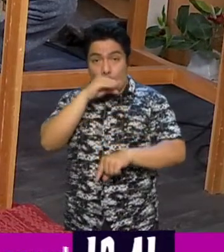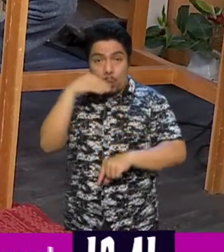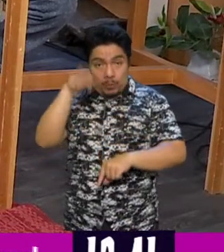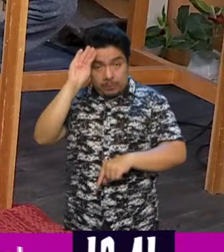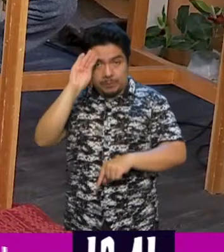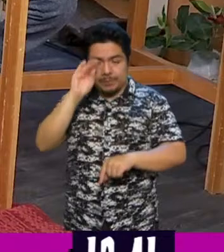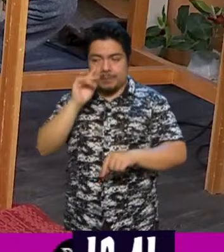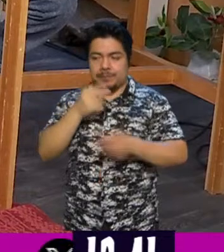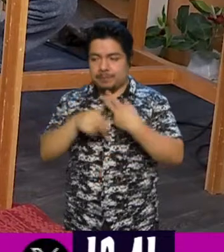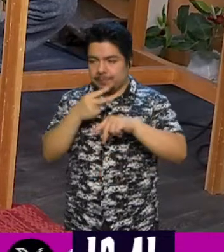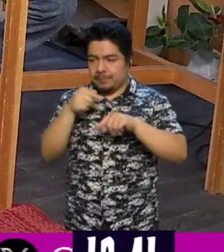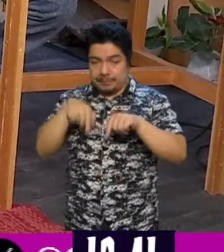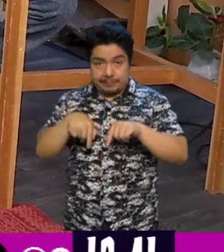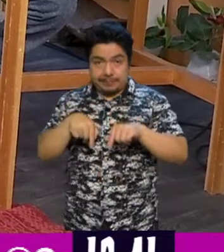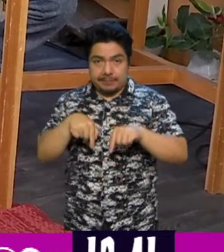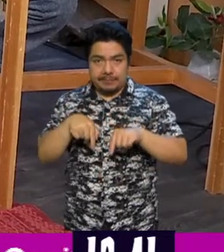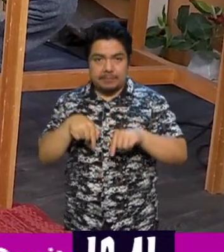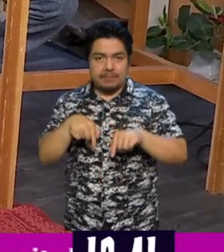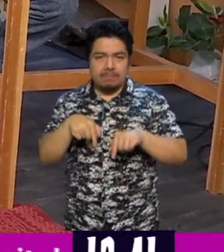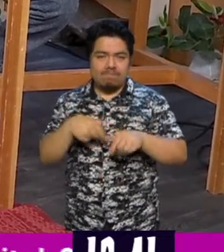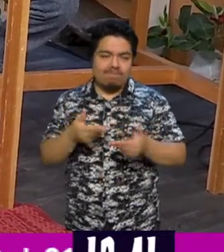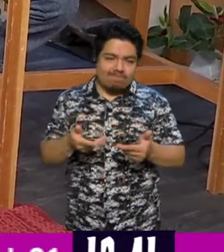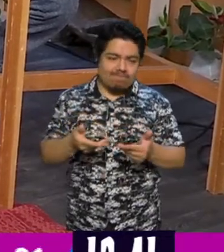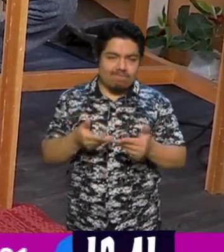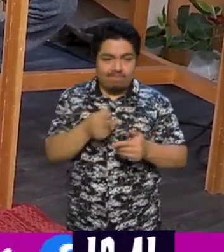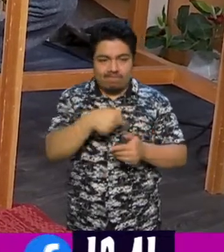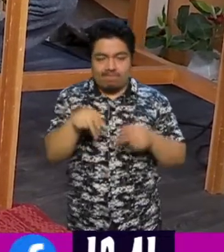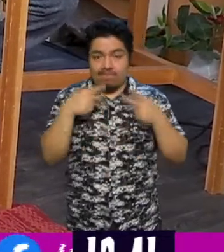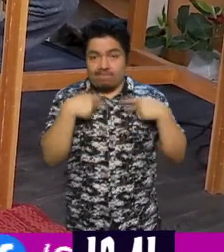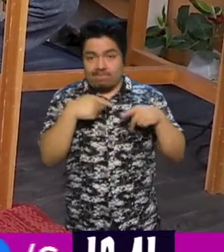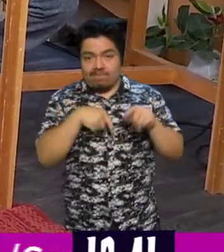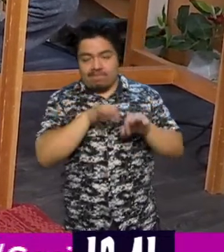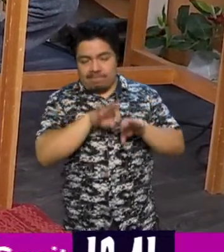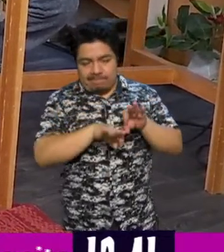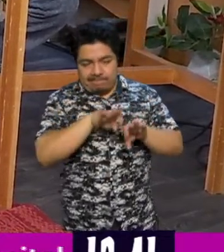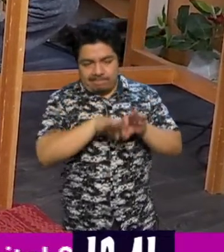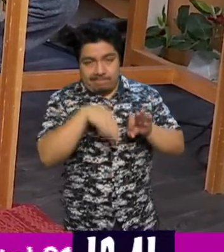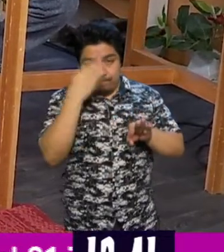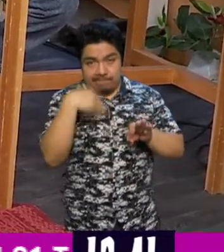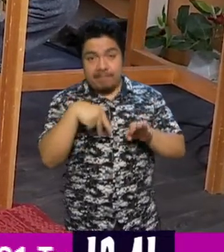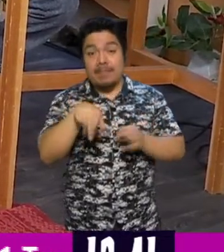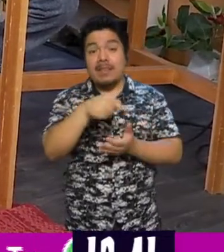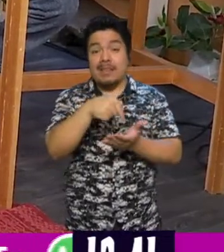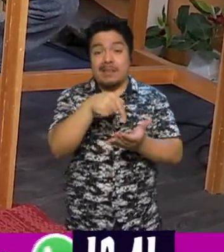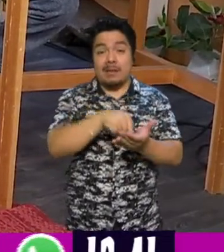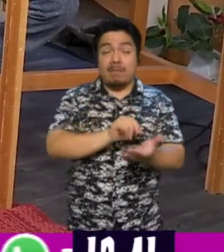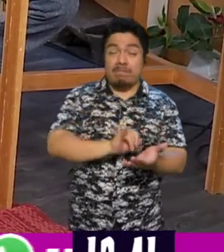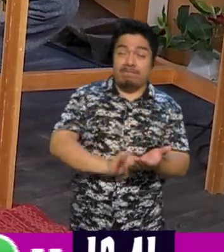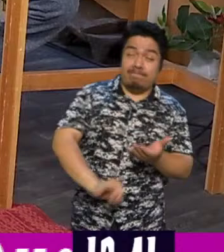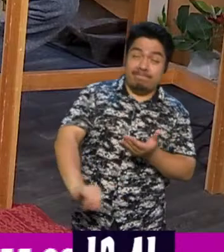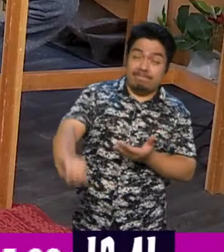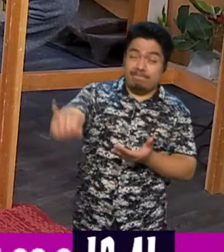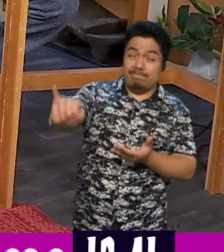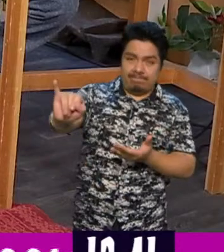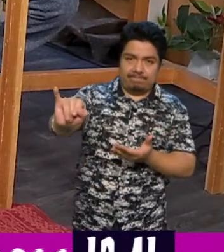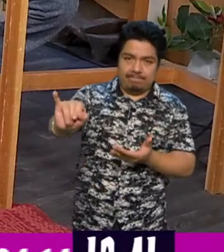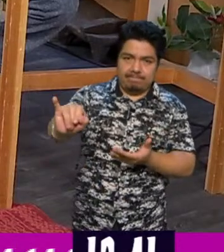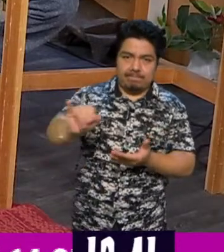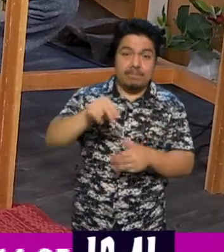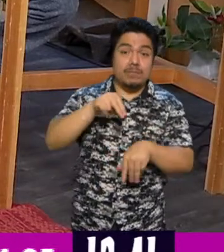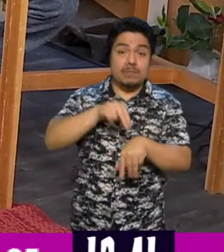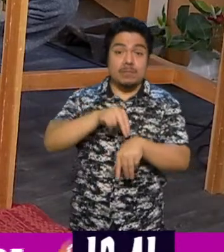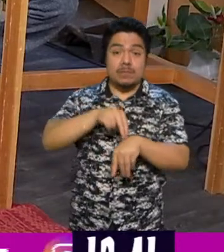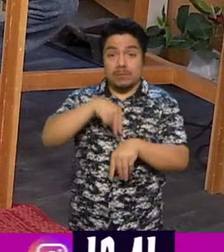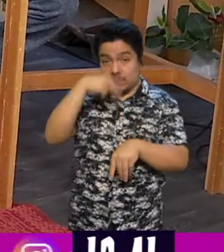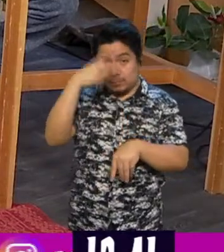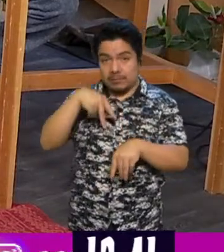para continuar con el trato a la gente, sobre todo de lugares muy difíciles de llegar y lugares a donde doctores